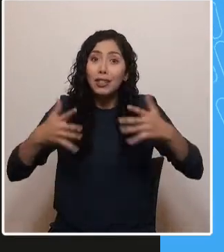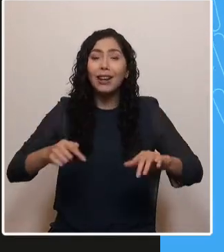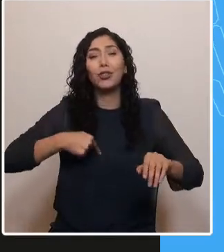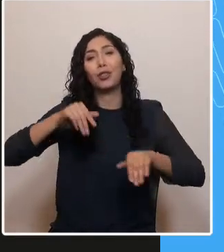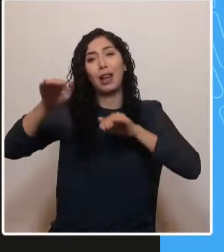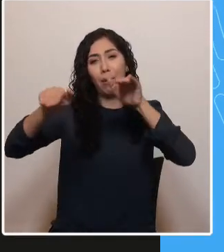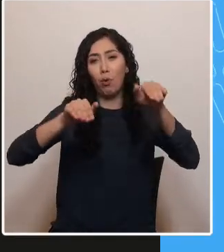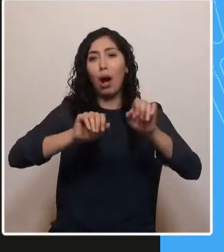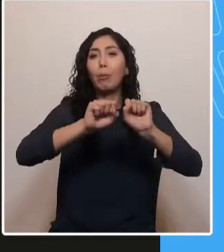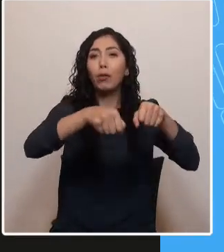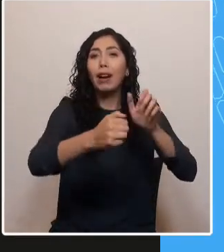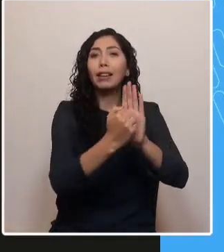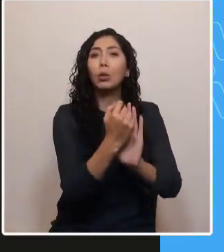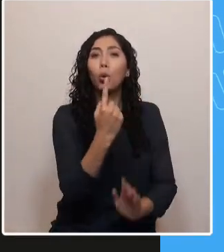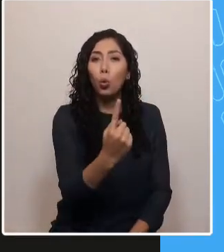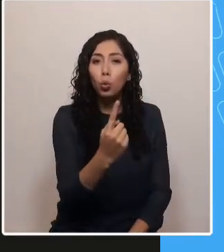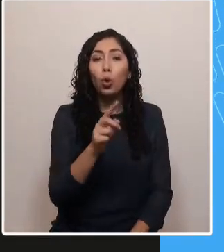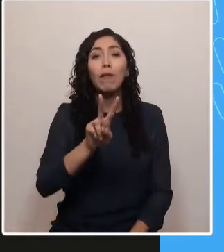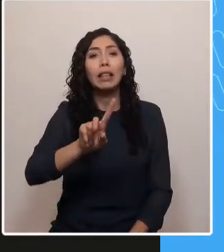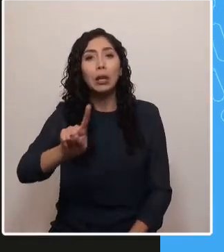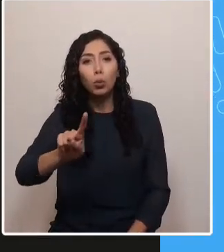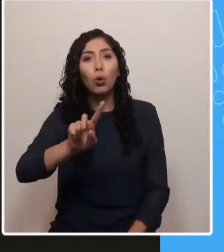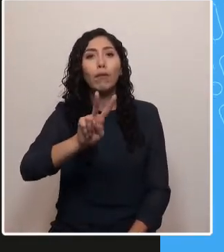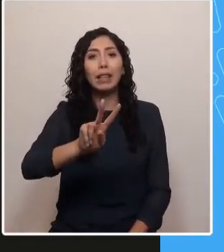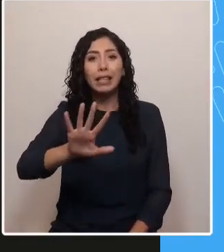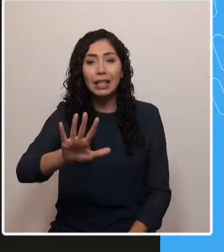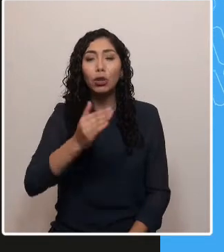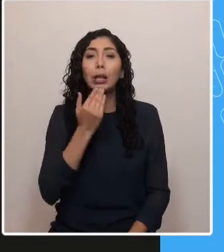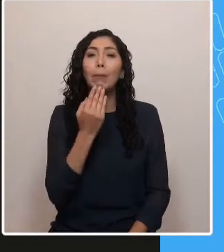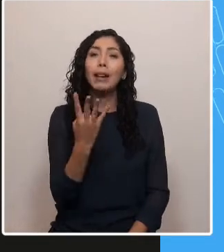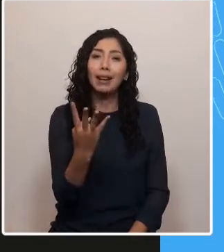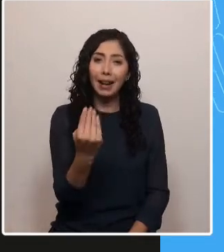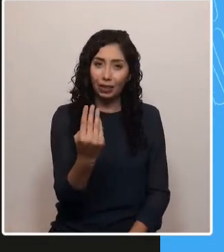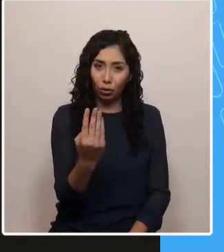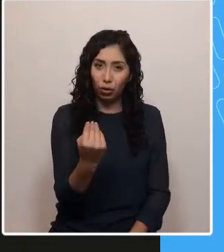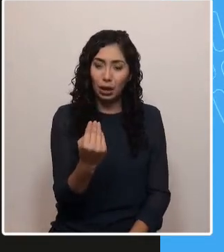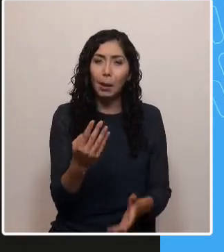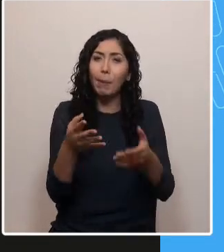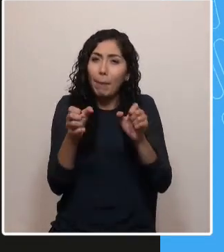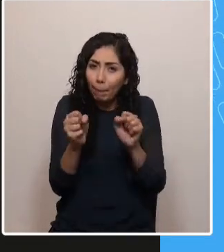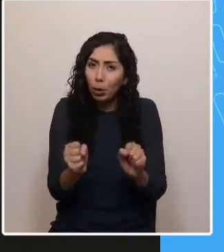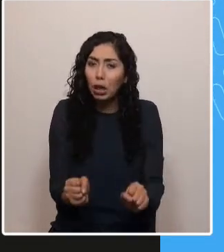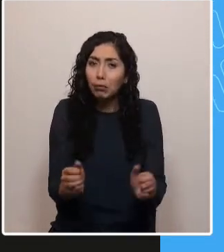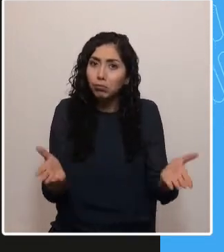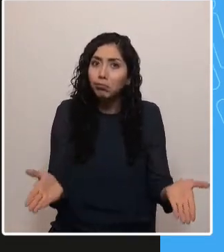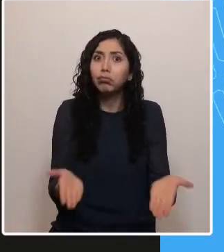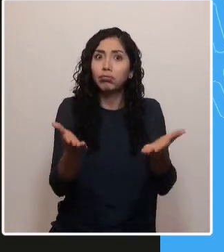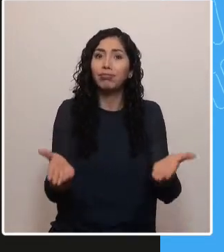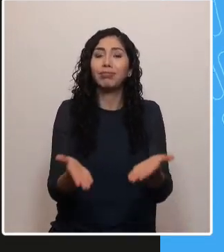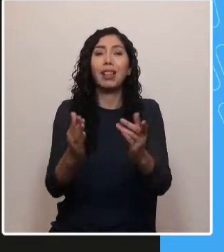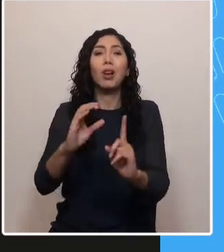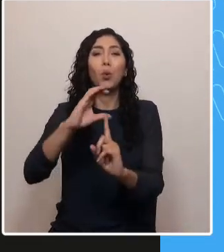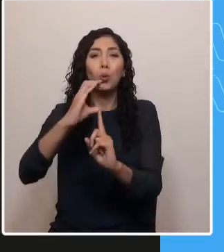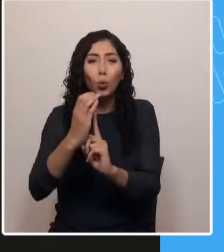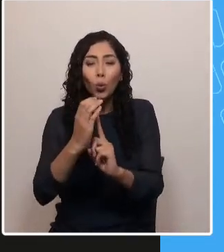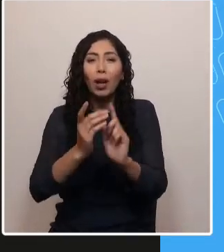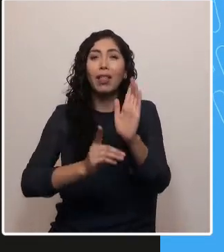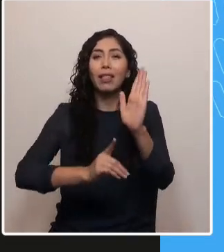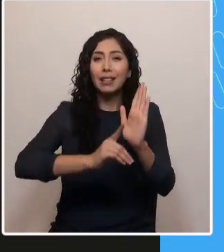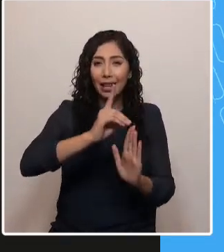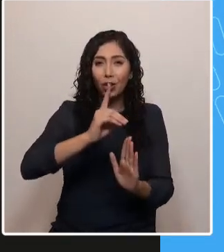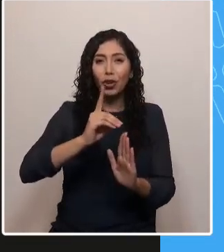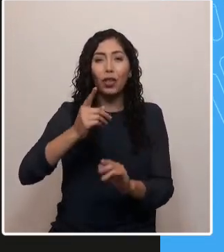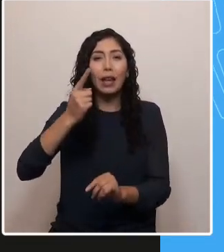el artículo 1, 21, 25 y 14 para poder fomentar la cultura, el desarrollo de los